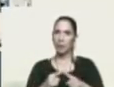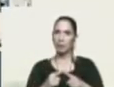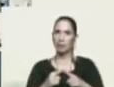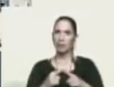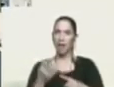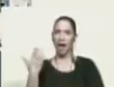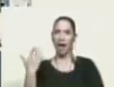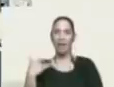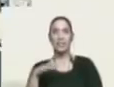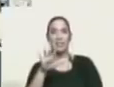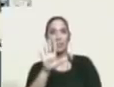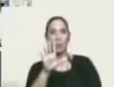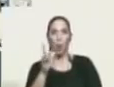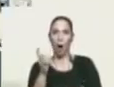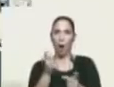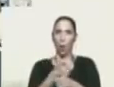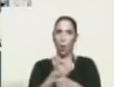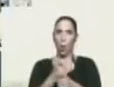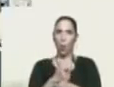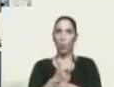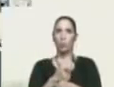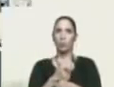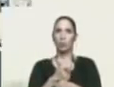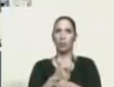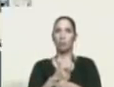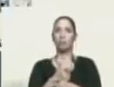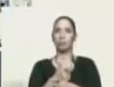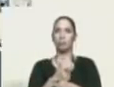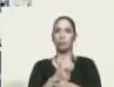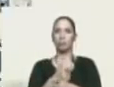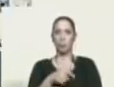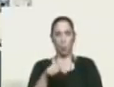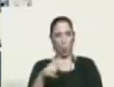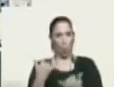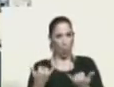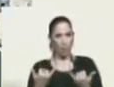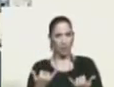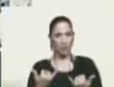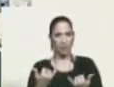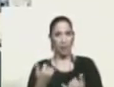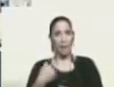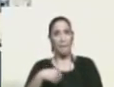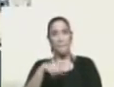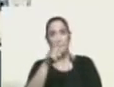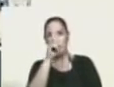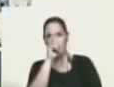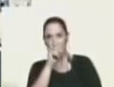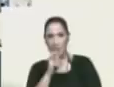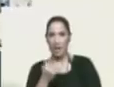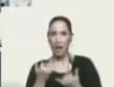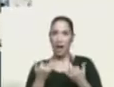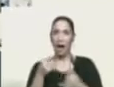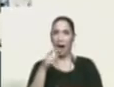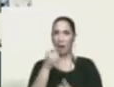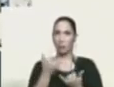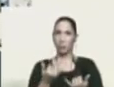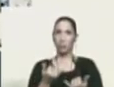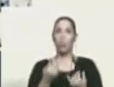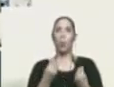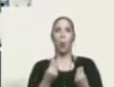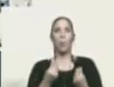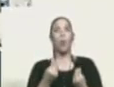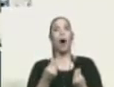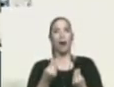de agosto próximo se cumple el primer año de nuestra designación como fiscal general de la